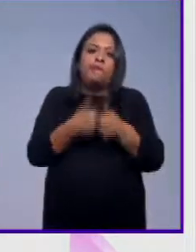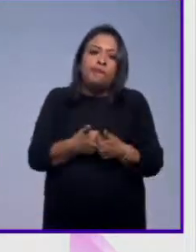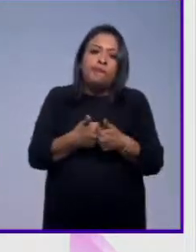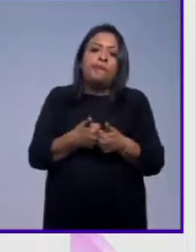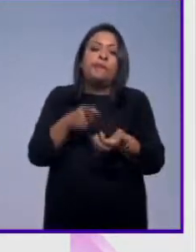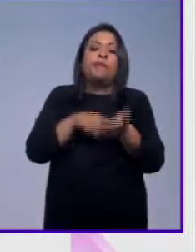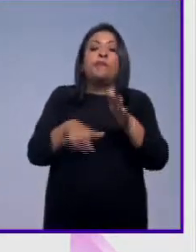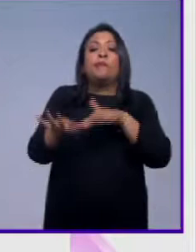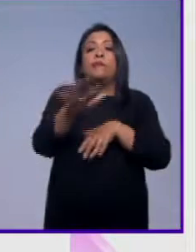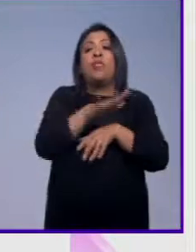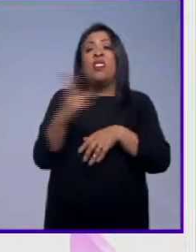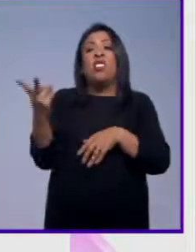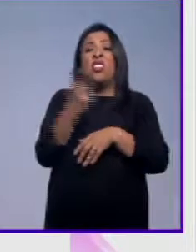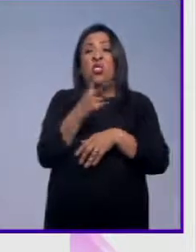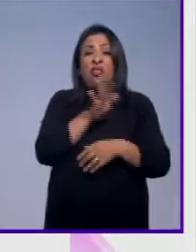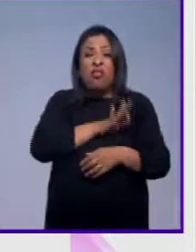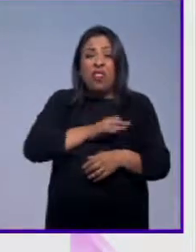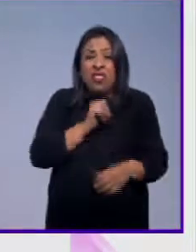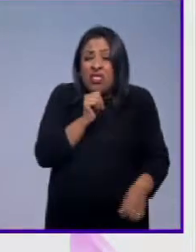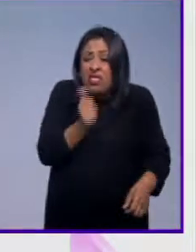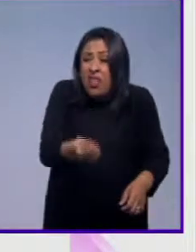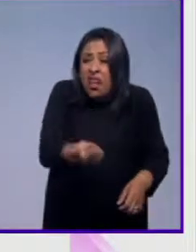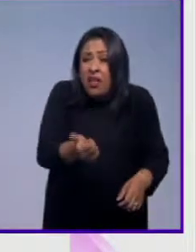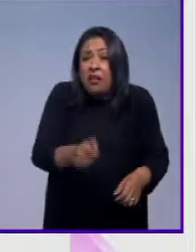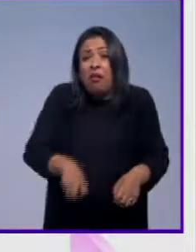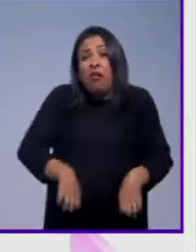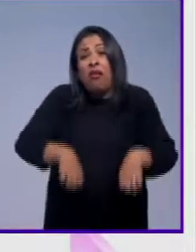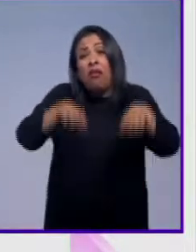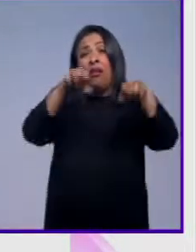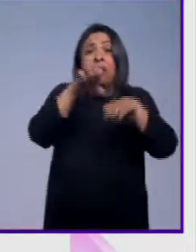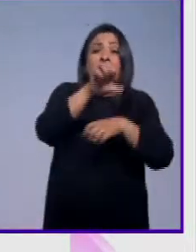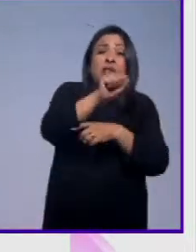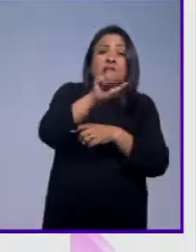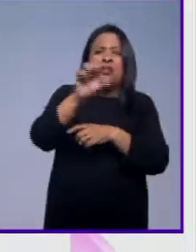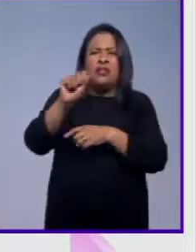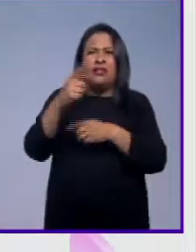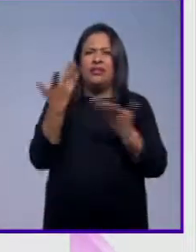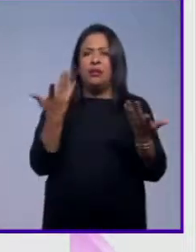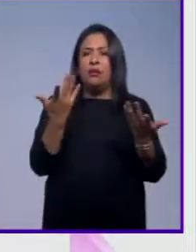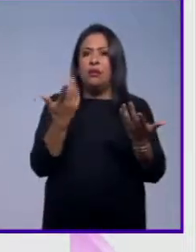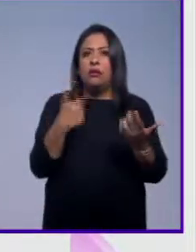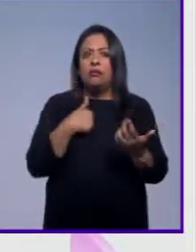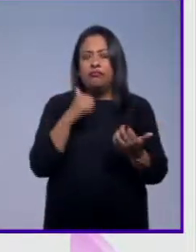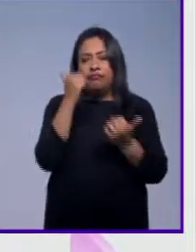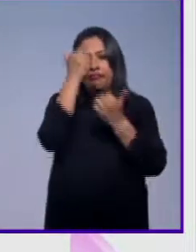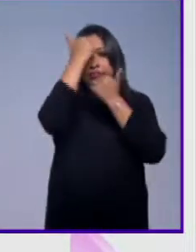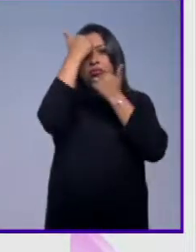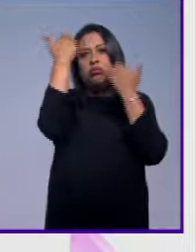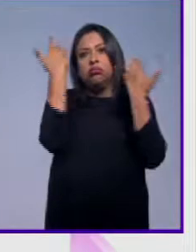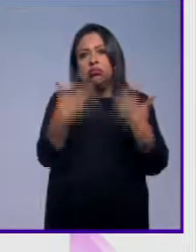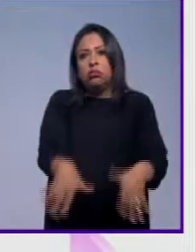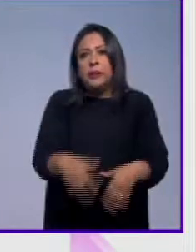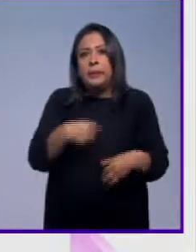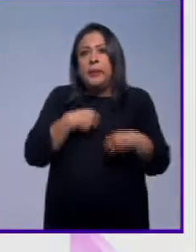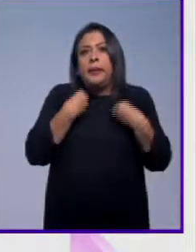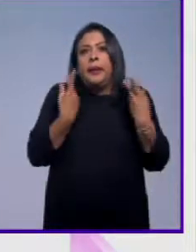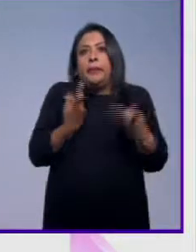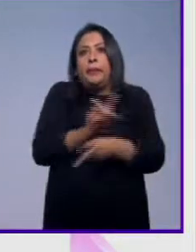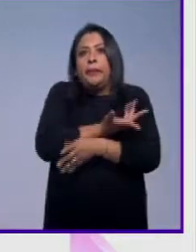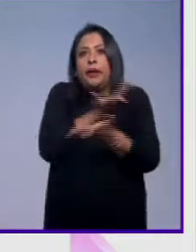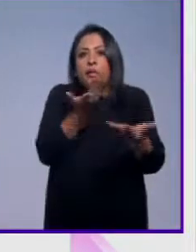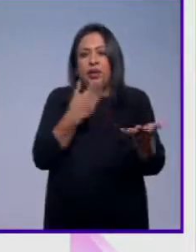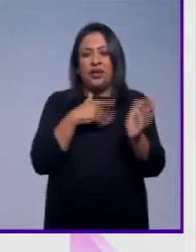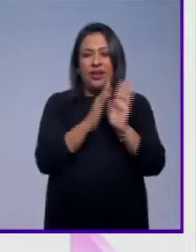en el que ambos son profundamente infelices y de pronto tienen 60 70 años dicen que dice con toda mi vida entonces es un poco el el libro intenta